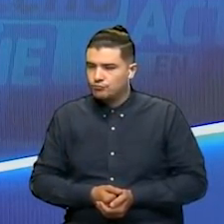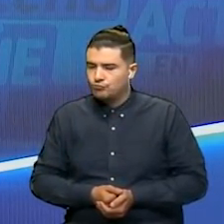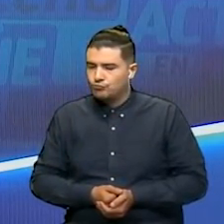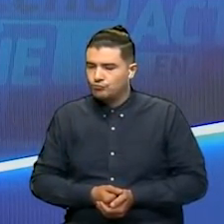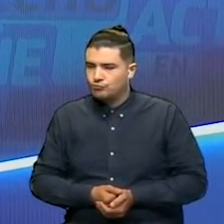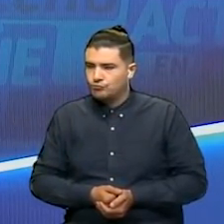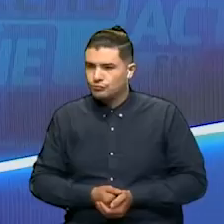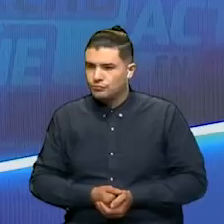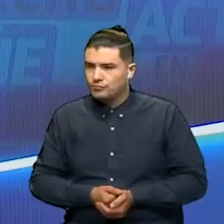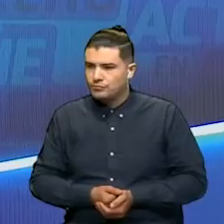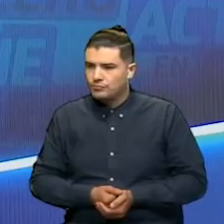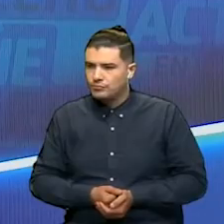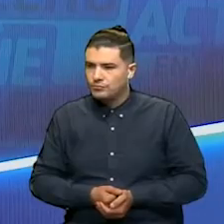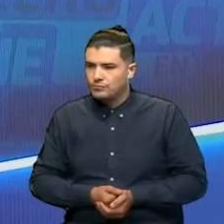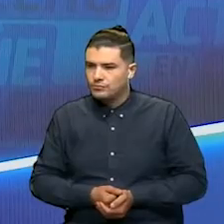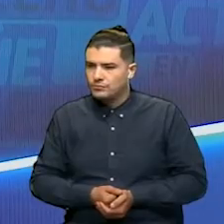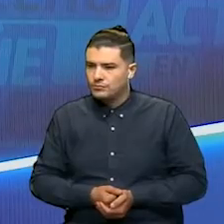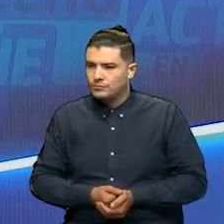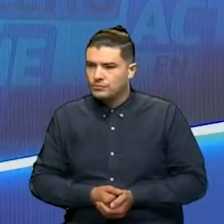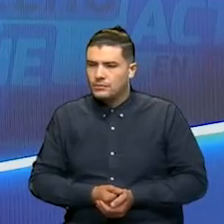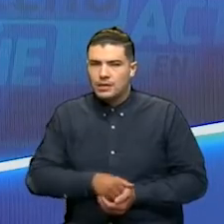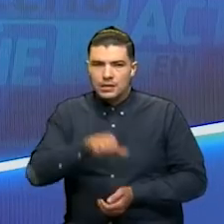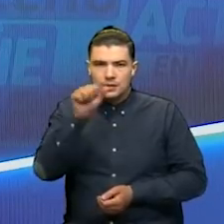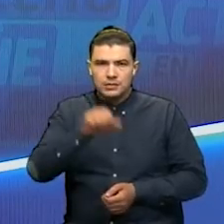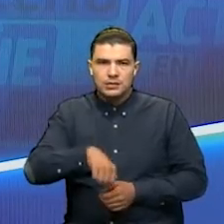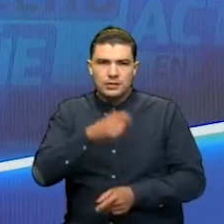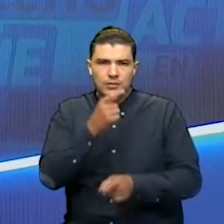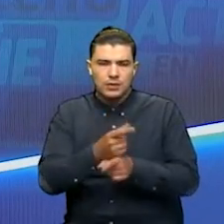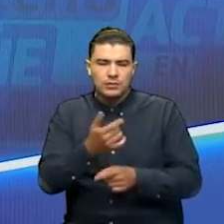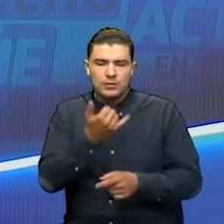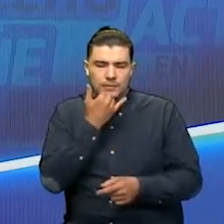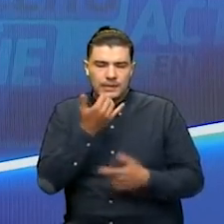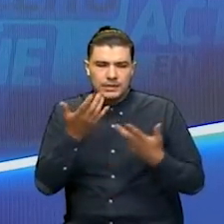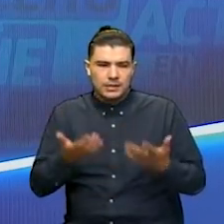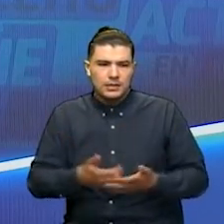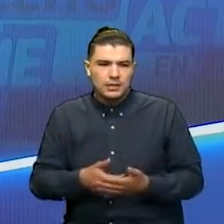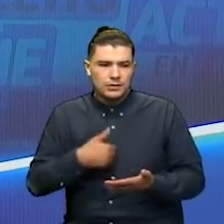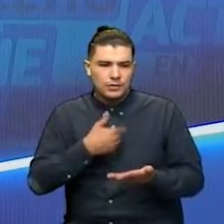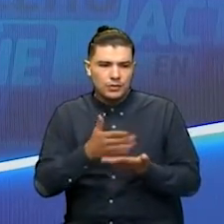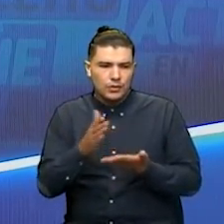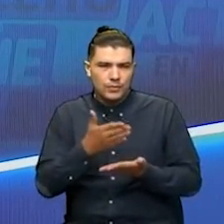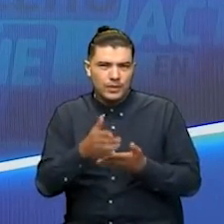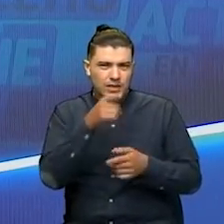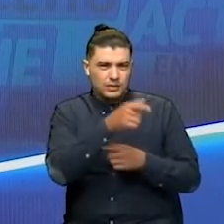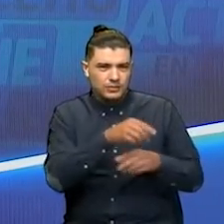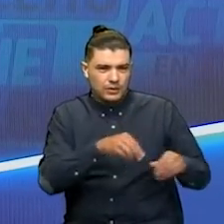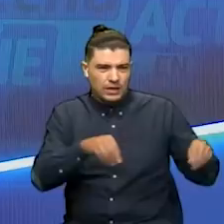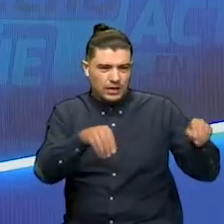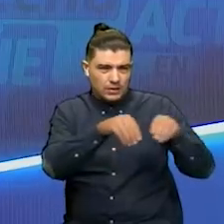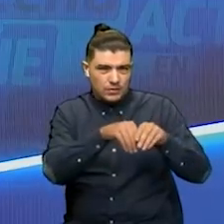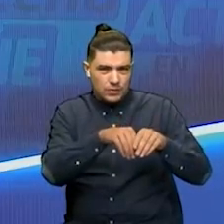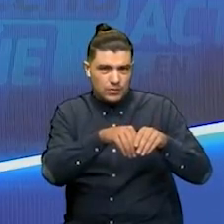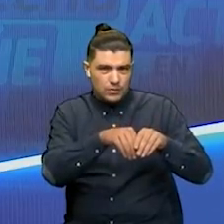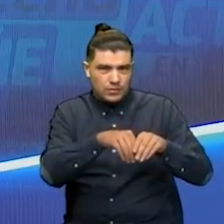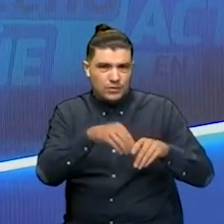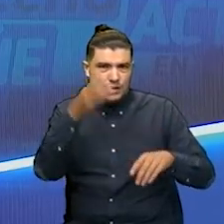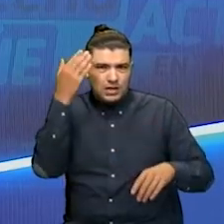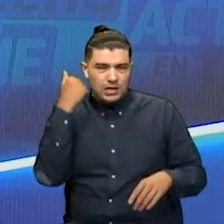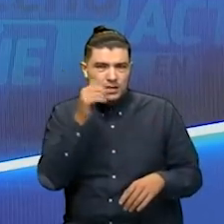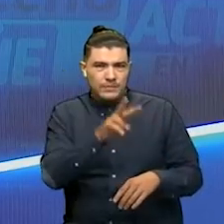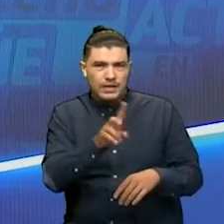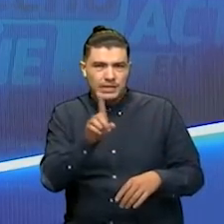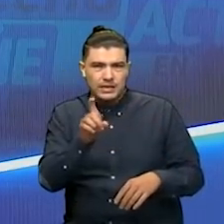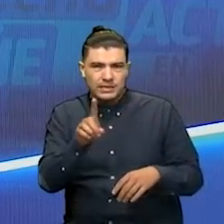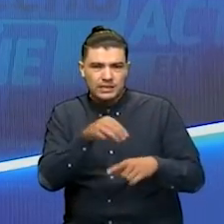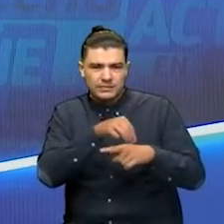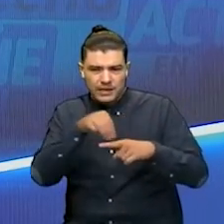Don Domingo. Resulta que pasa que yo compré un terreno 26